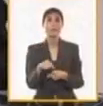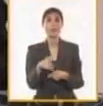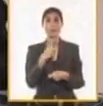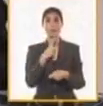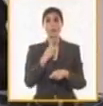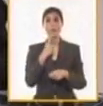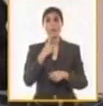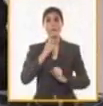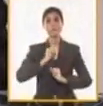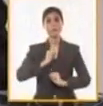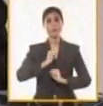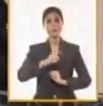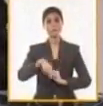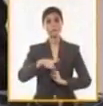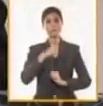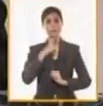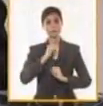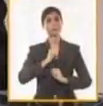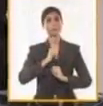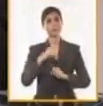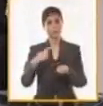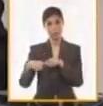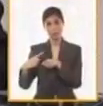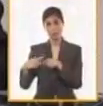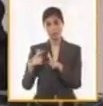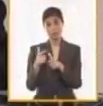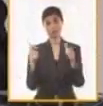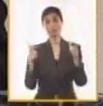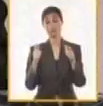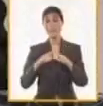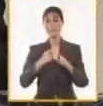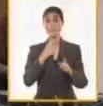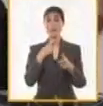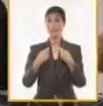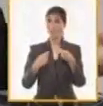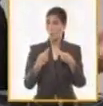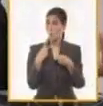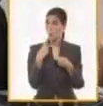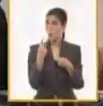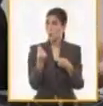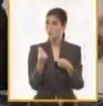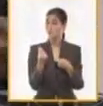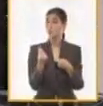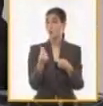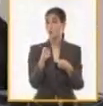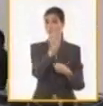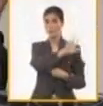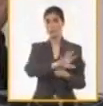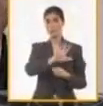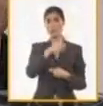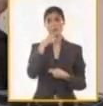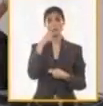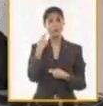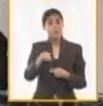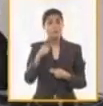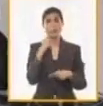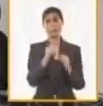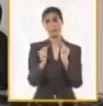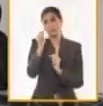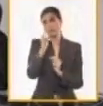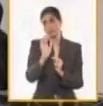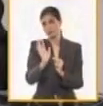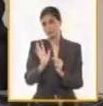mayor cantidad en cuanto a inversiones que puede tener toda Europa, además de